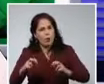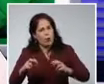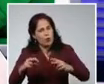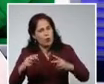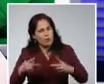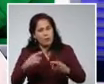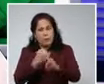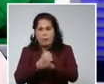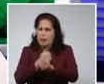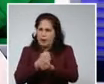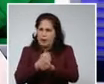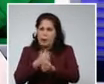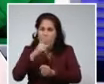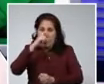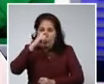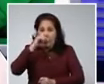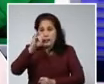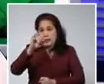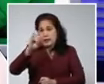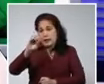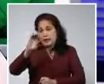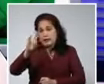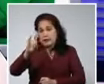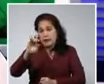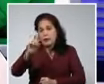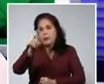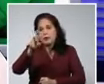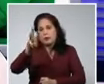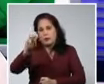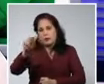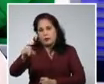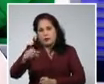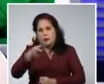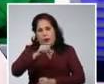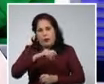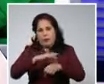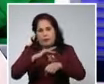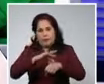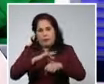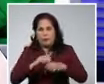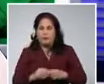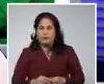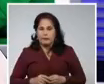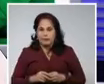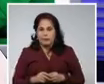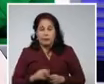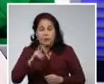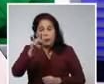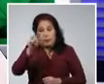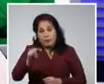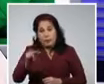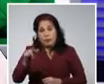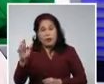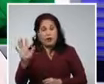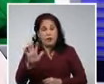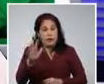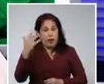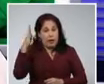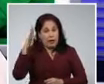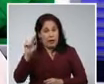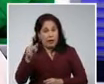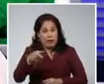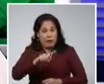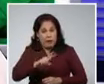riesgo, 130 pacientes se diagnosticaron ayer. Los 2 casos importados diagnosticados